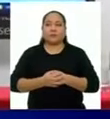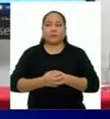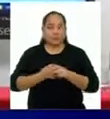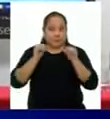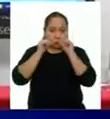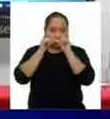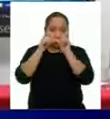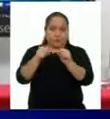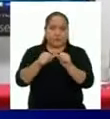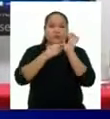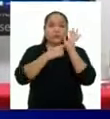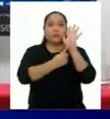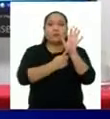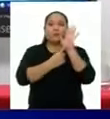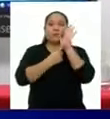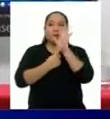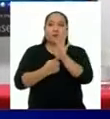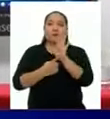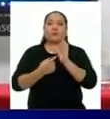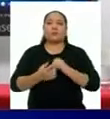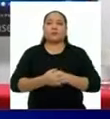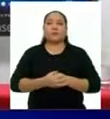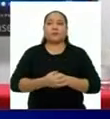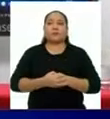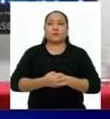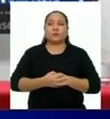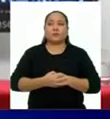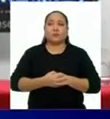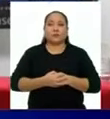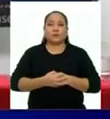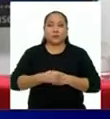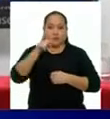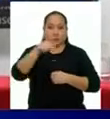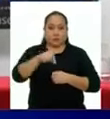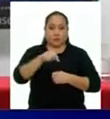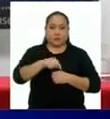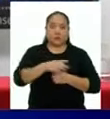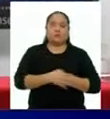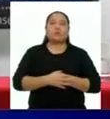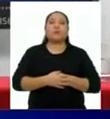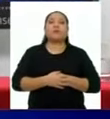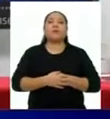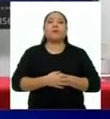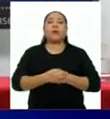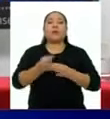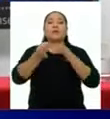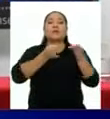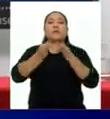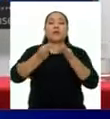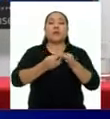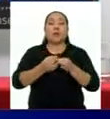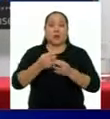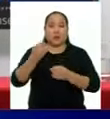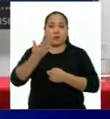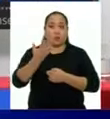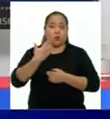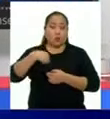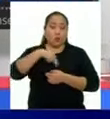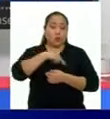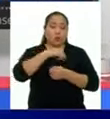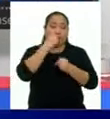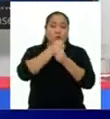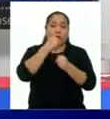Siguiendo con las presentaciones que responden a nuestras rendiciones de cuentas, en este caso sectorial,